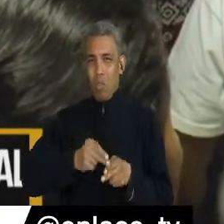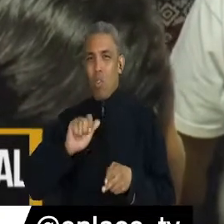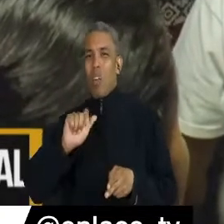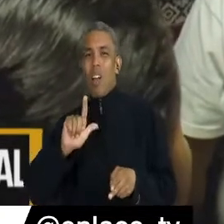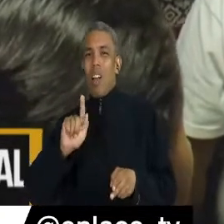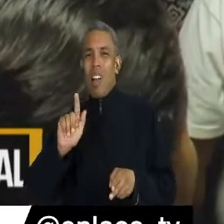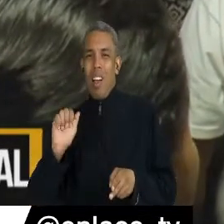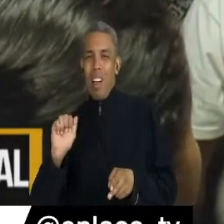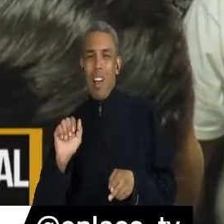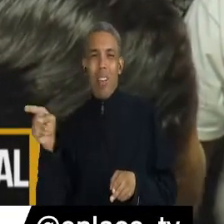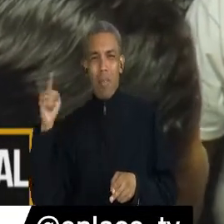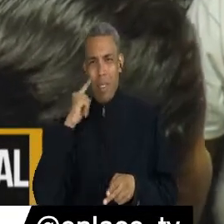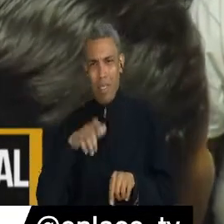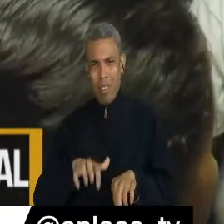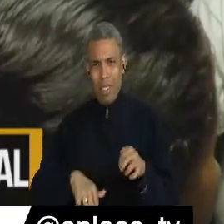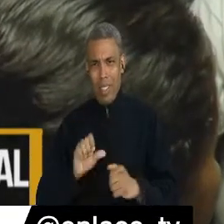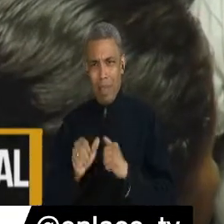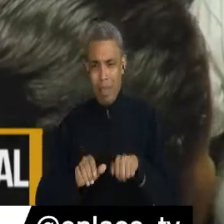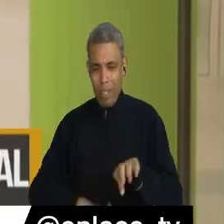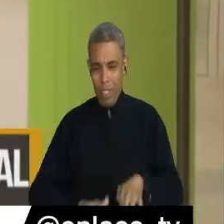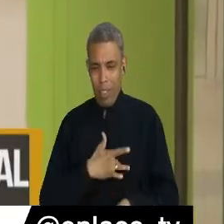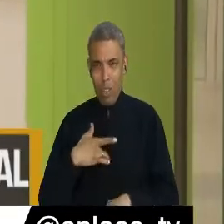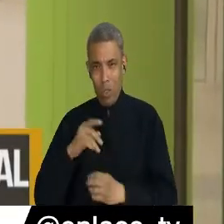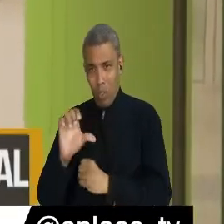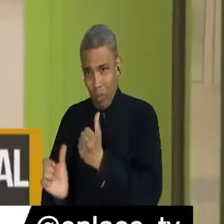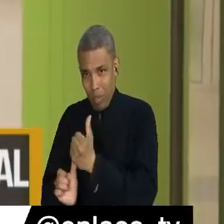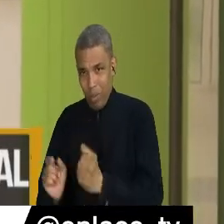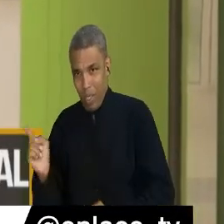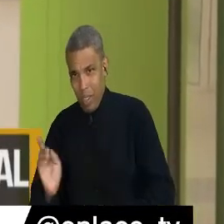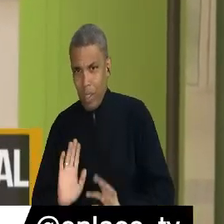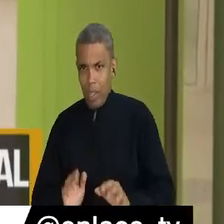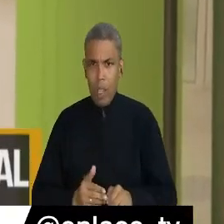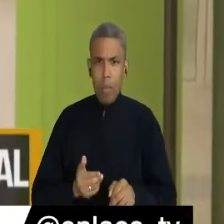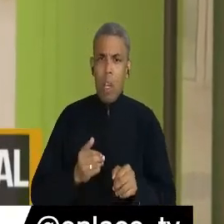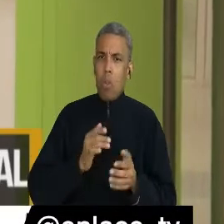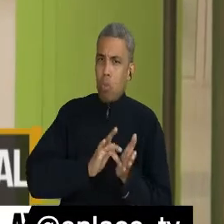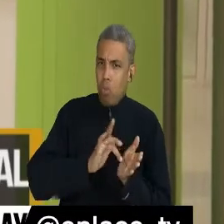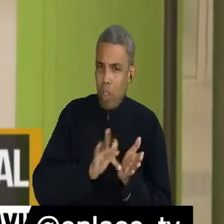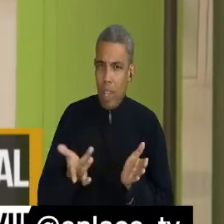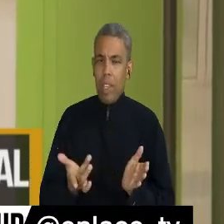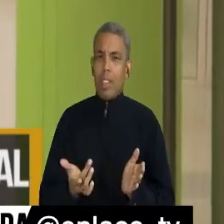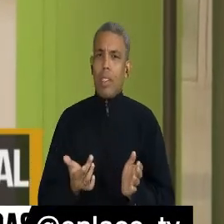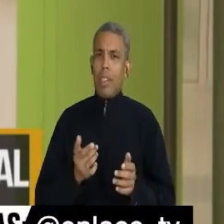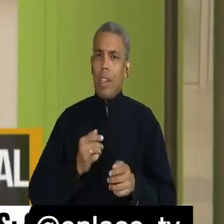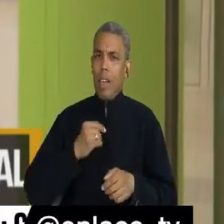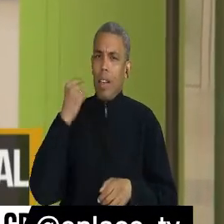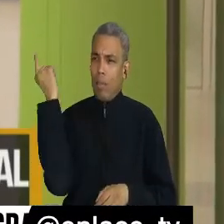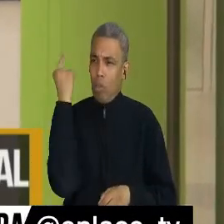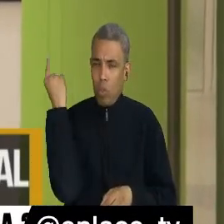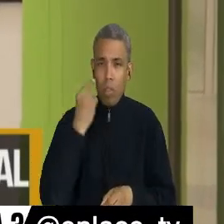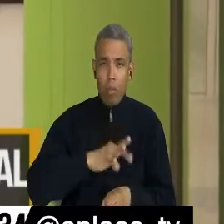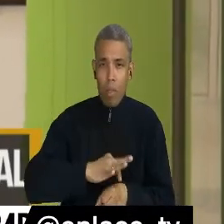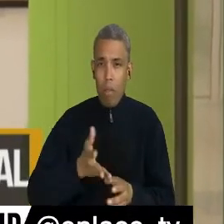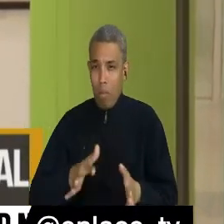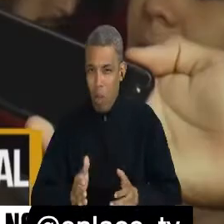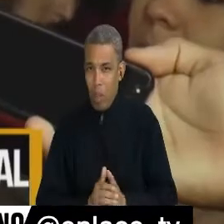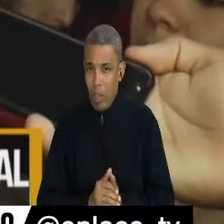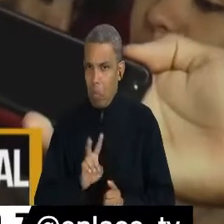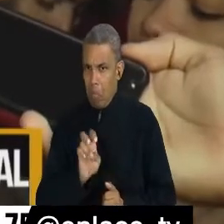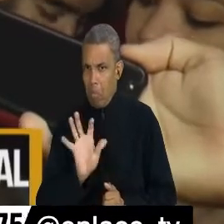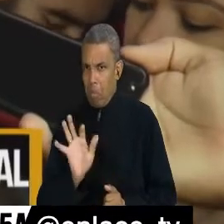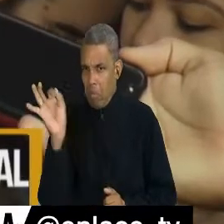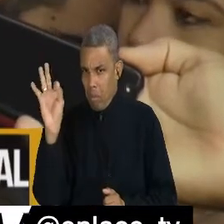para continuar con las obras de lo que se tiene de urgencias y demás, consulta, para terminar. Esta es una obra que tiene un avance del 75%